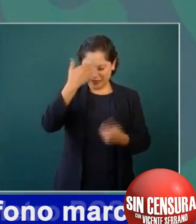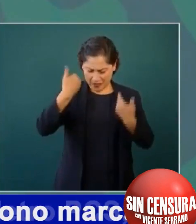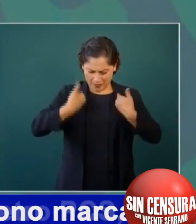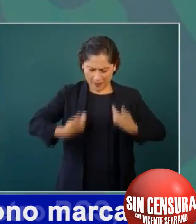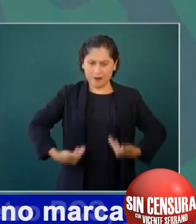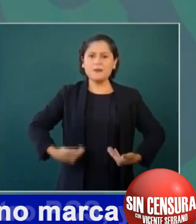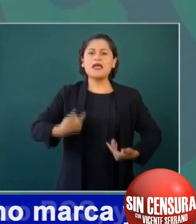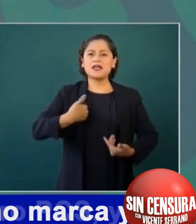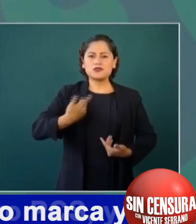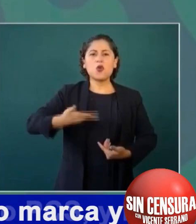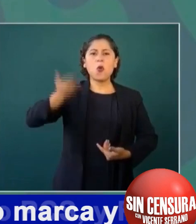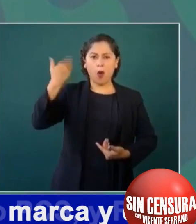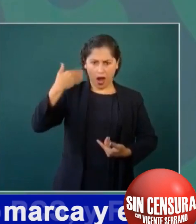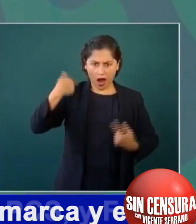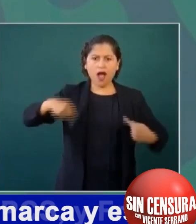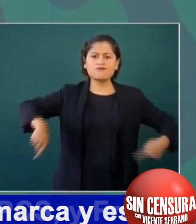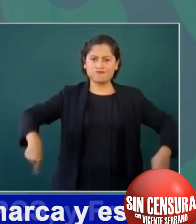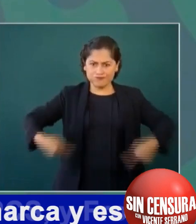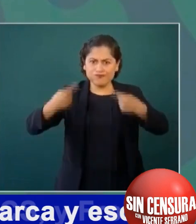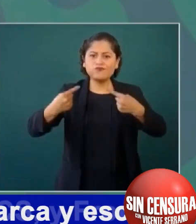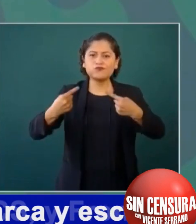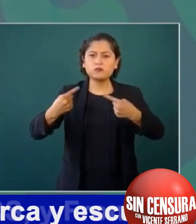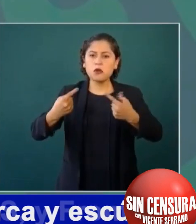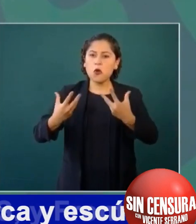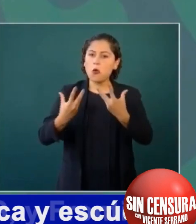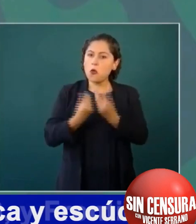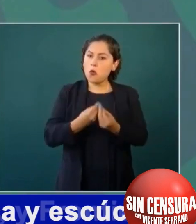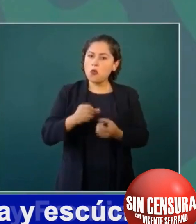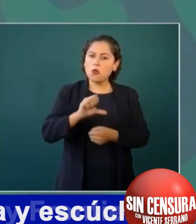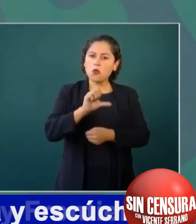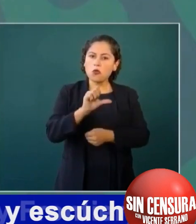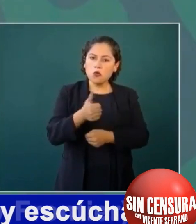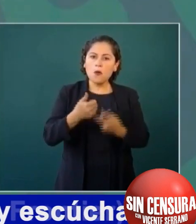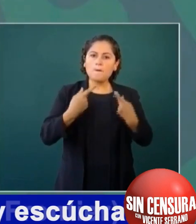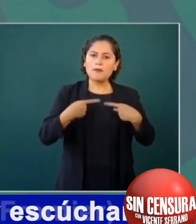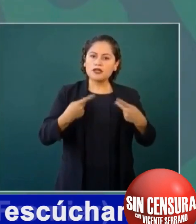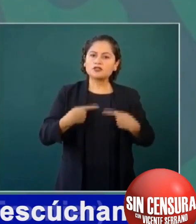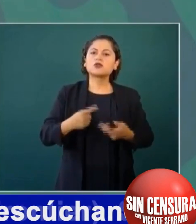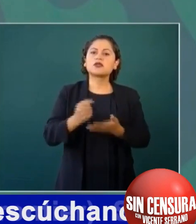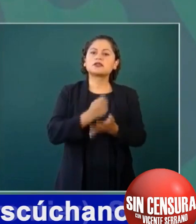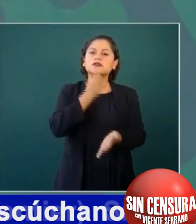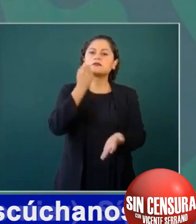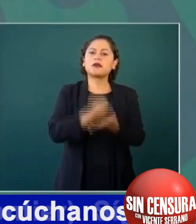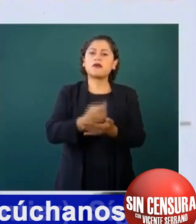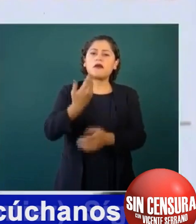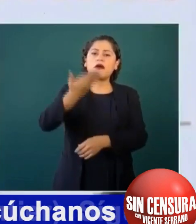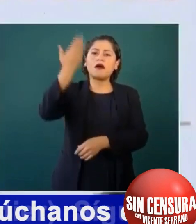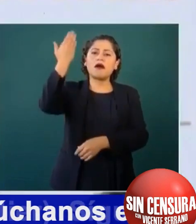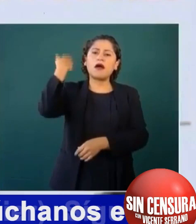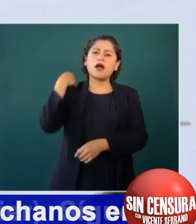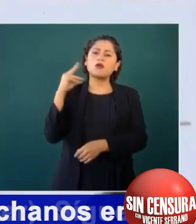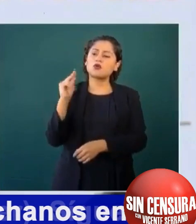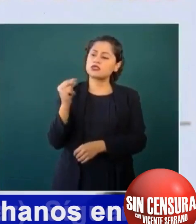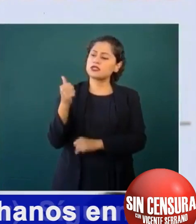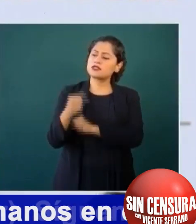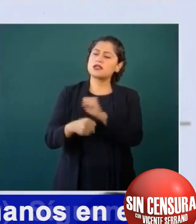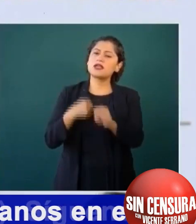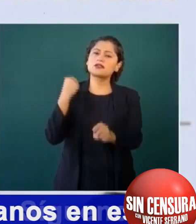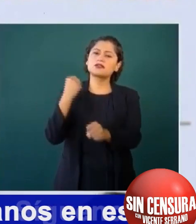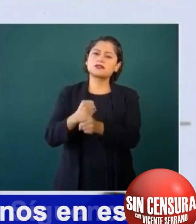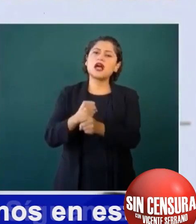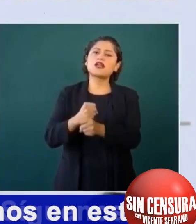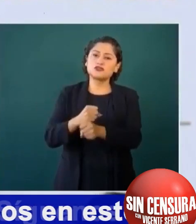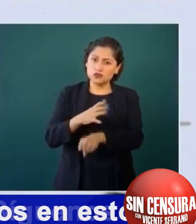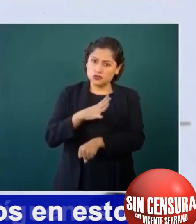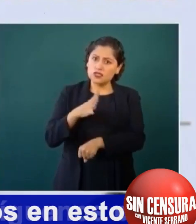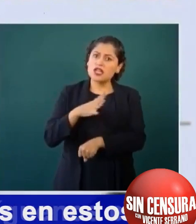tamaulipecos tumbamos a un régimen que llevaba 86 años en el poder. Gobiernos